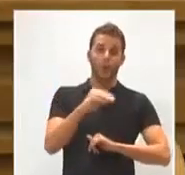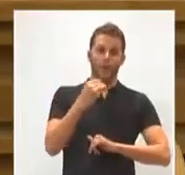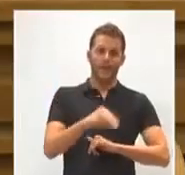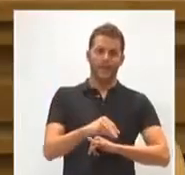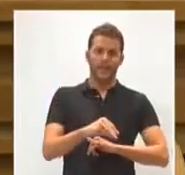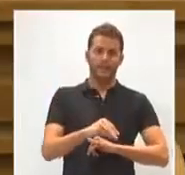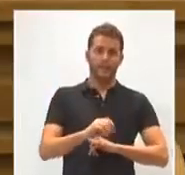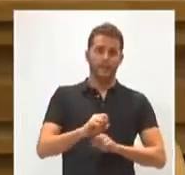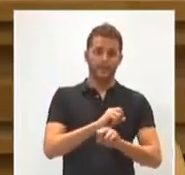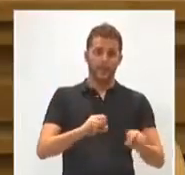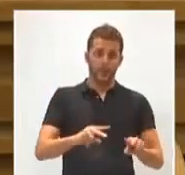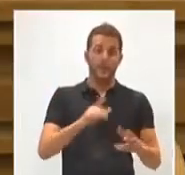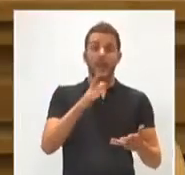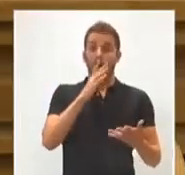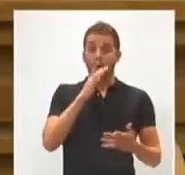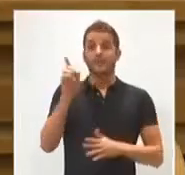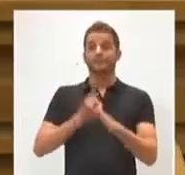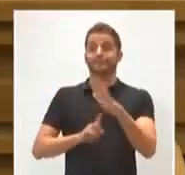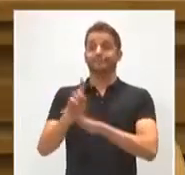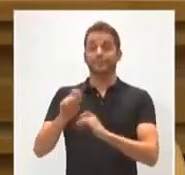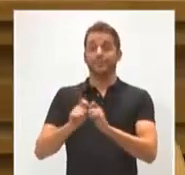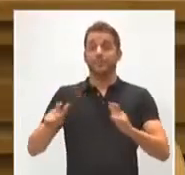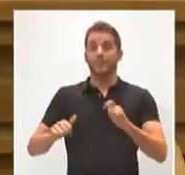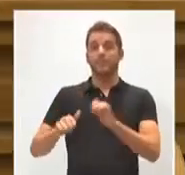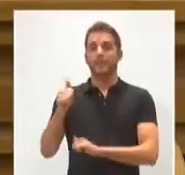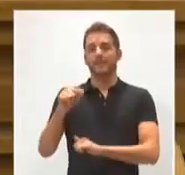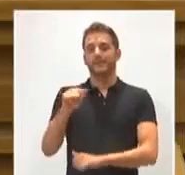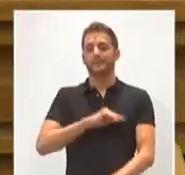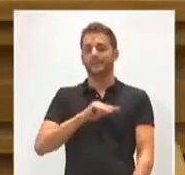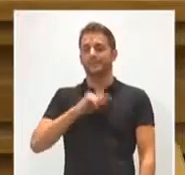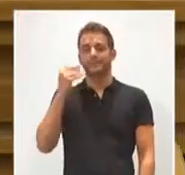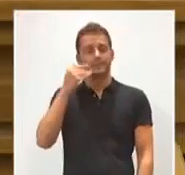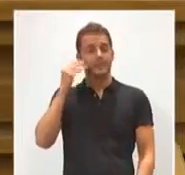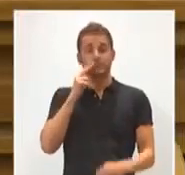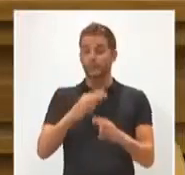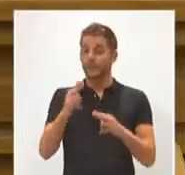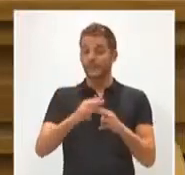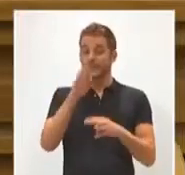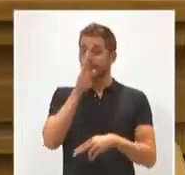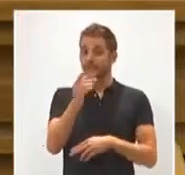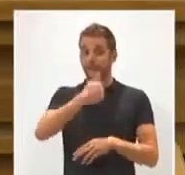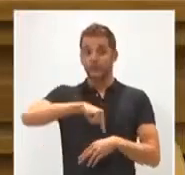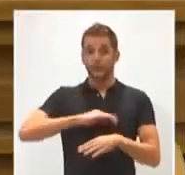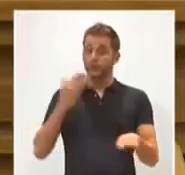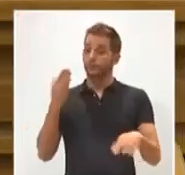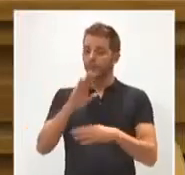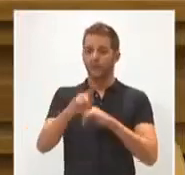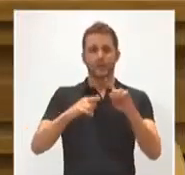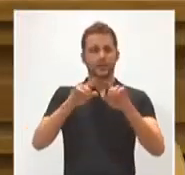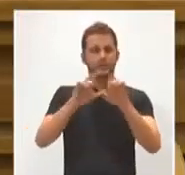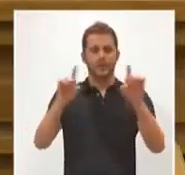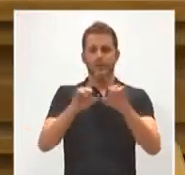es donde más estamos creciendo y donde más orgullosos nos sentimos de las políticas directas que estamos planteando de ayuda a los empresarios